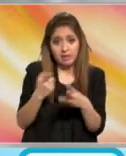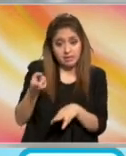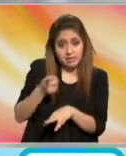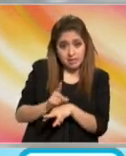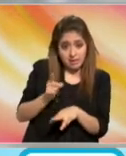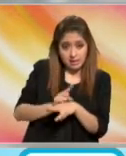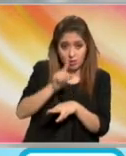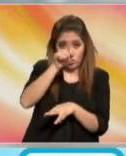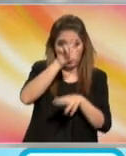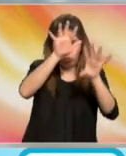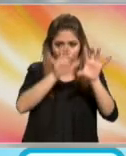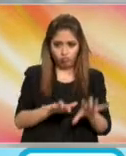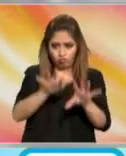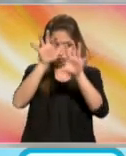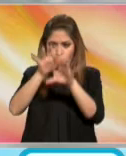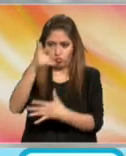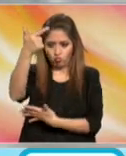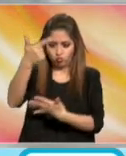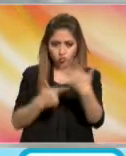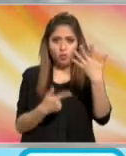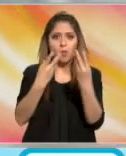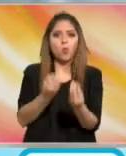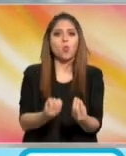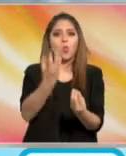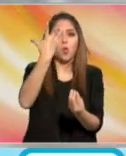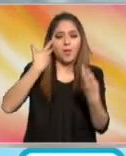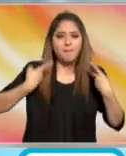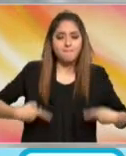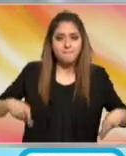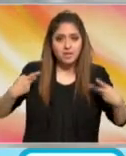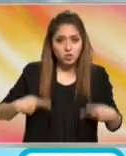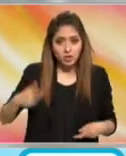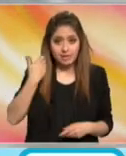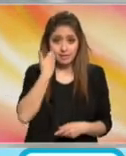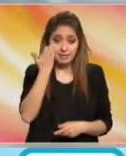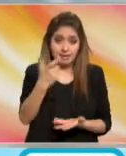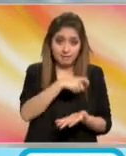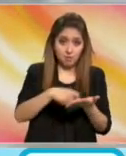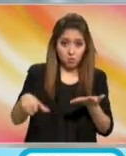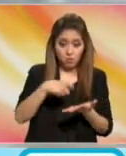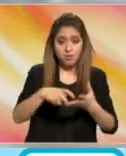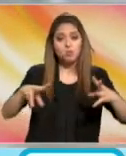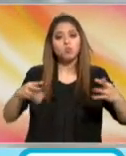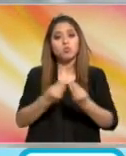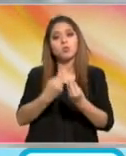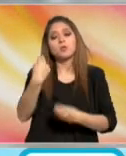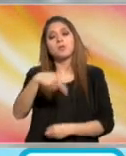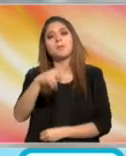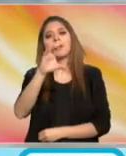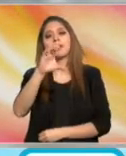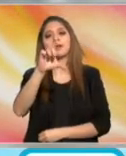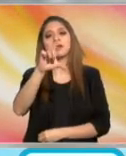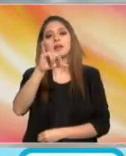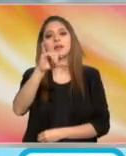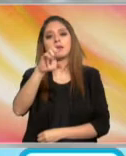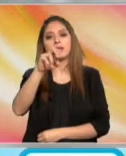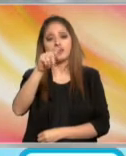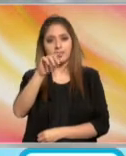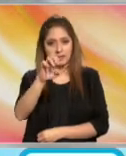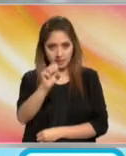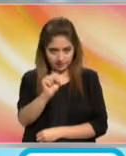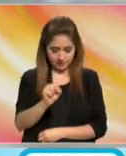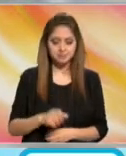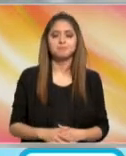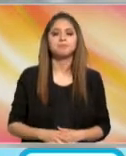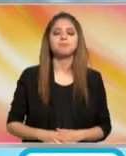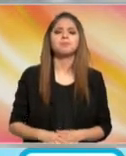haciendo una base de datos de clientes que son realmente los interesados. Oye, Muy bien. Normita, ¿y esto cuesta? ¿Este No tema para cuesta.